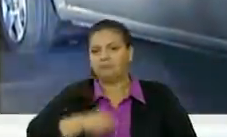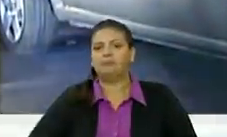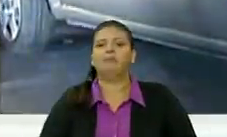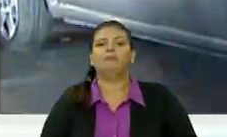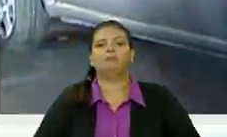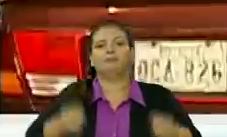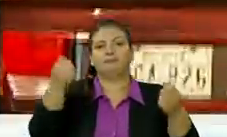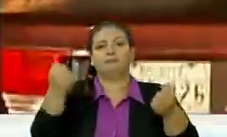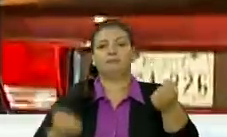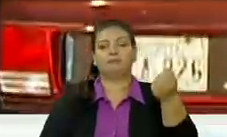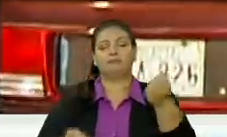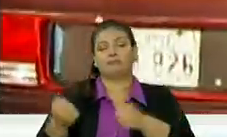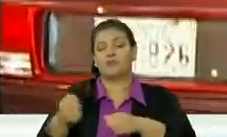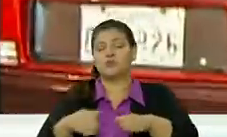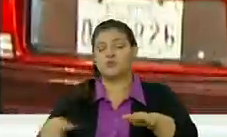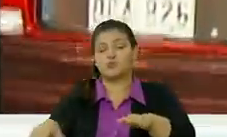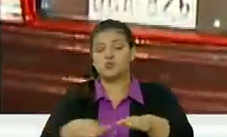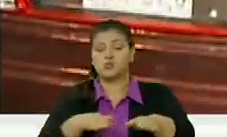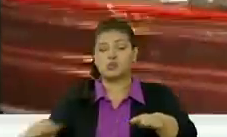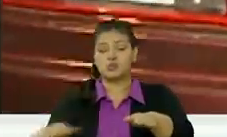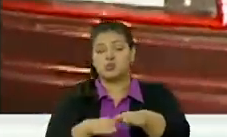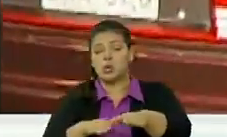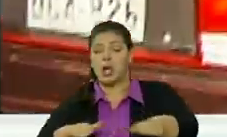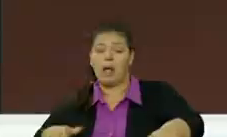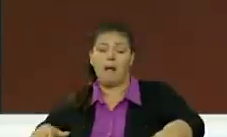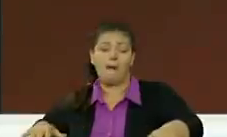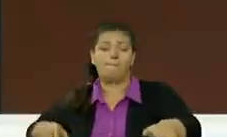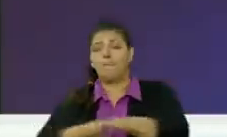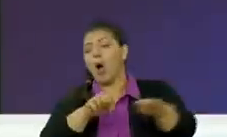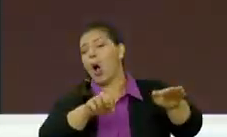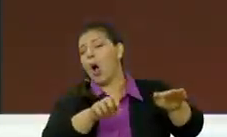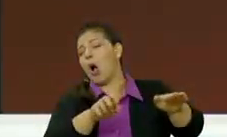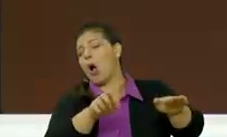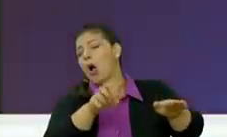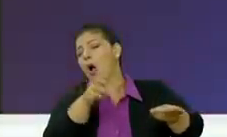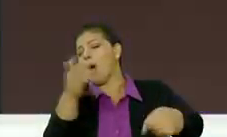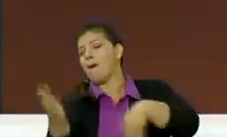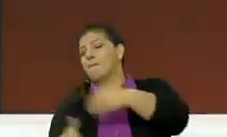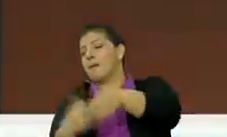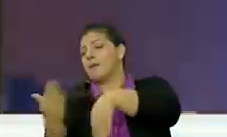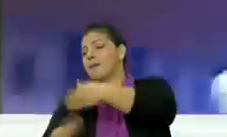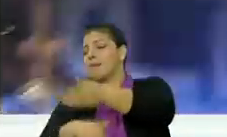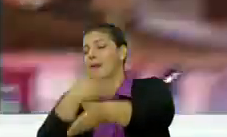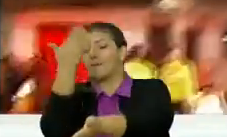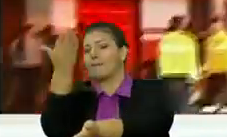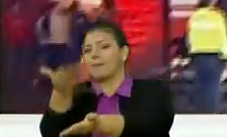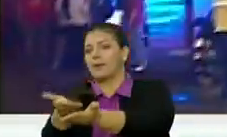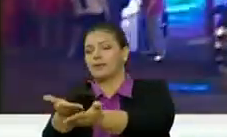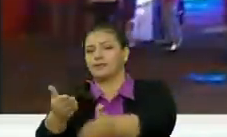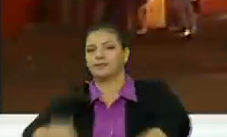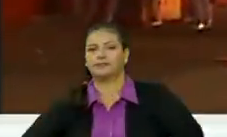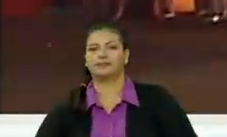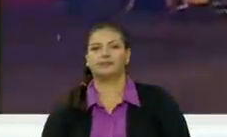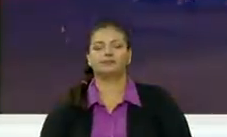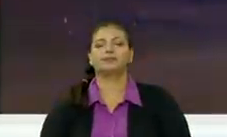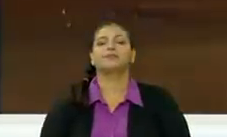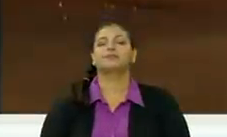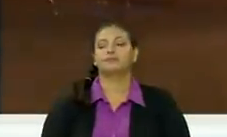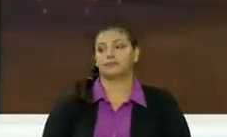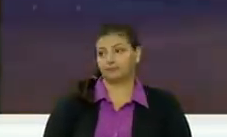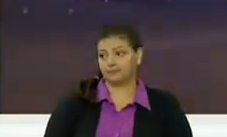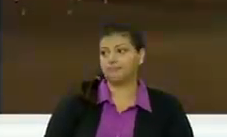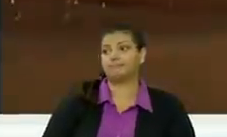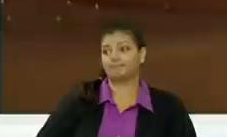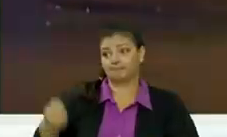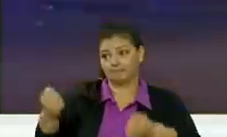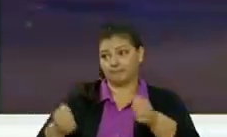Testigos dieron a conocer que uno de los vehículos se pasó el octagonal pare. Bueno, al momento tenemos un siniestro de